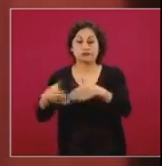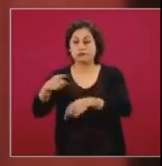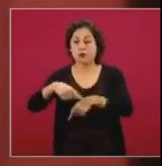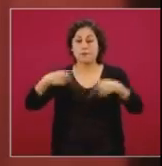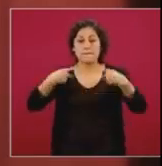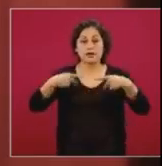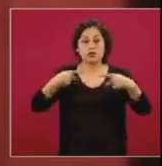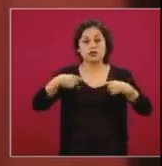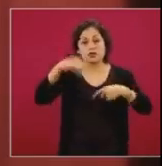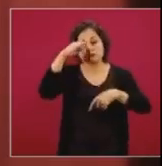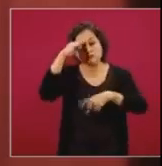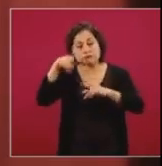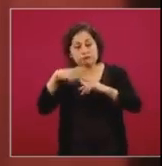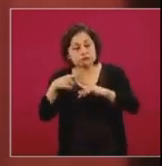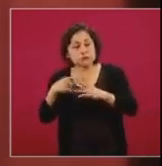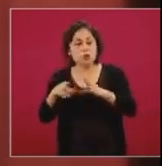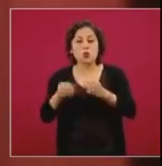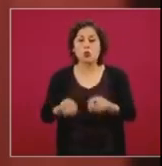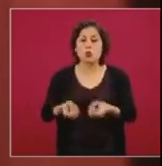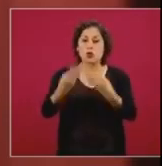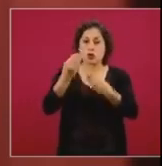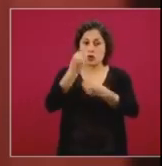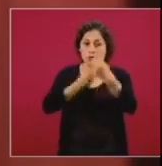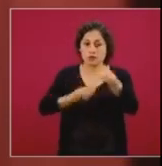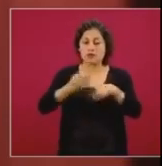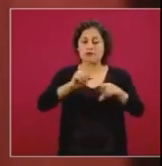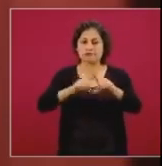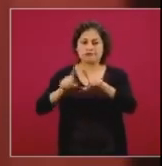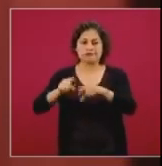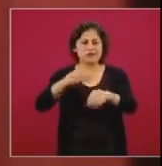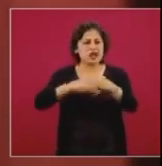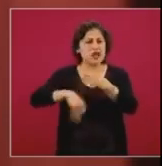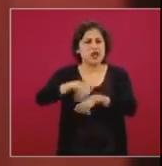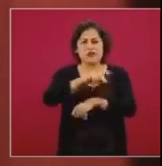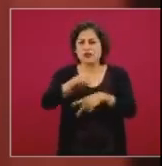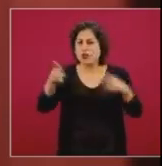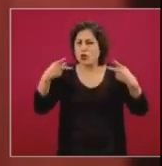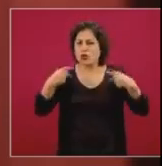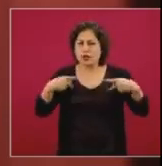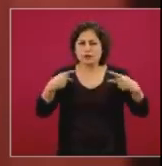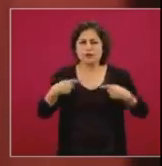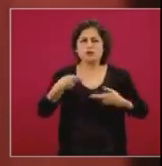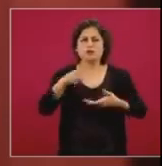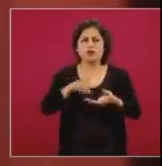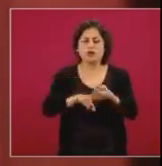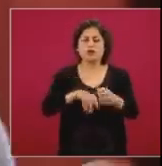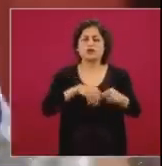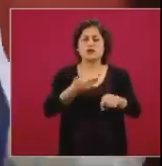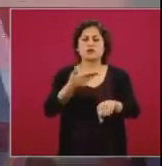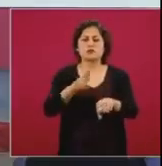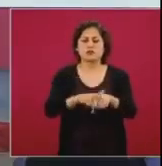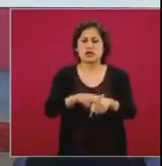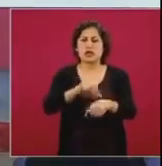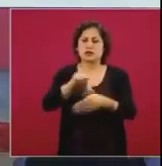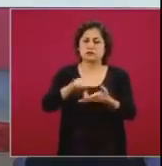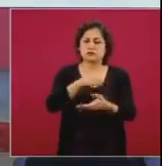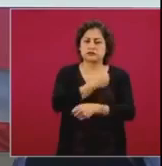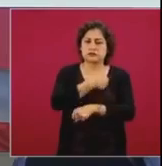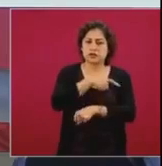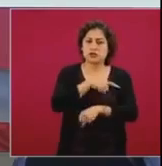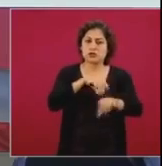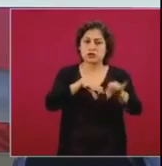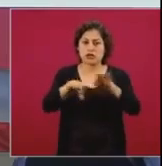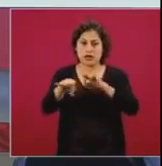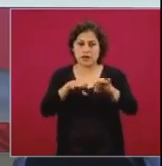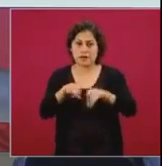también, nutriólogos, a todas ellas, a todas estas personas, muchas gracias, porque gracias a ustedes tenemos a un